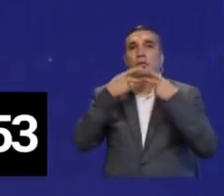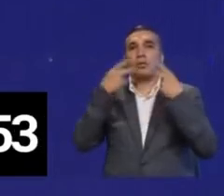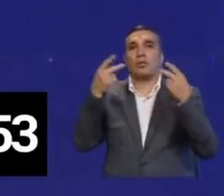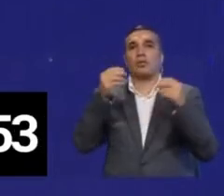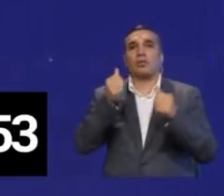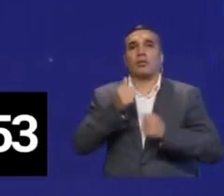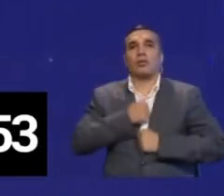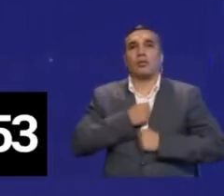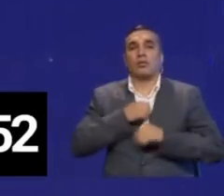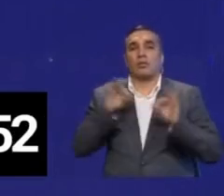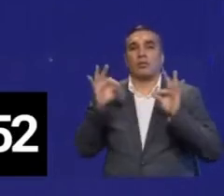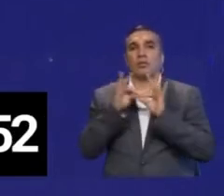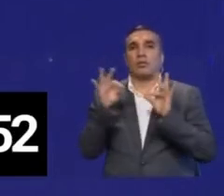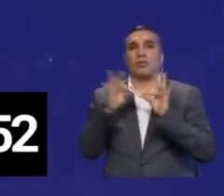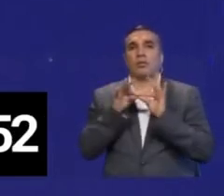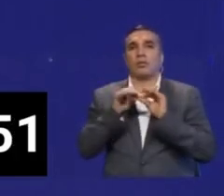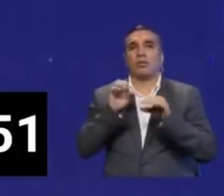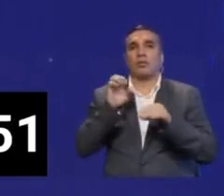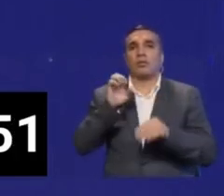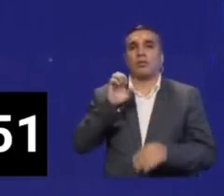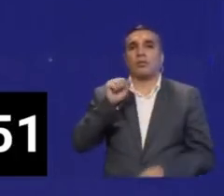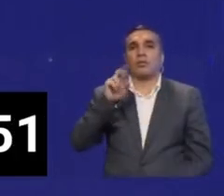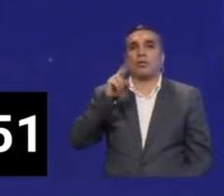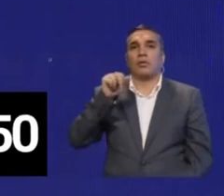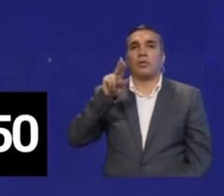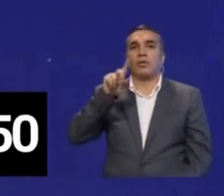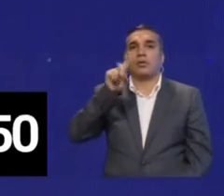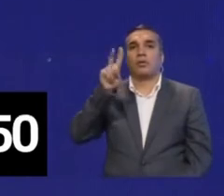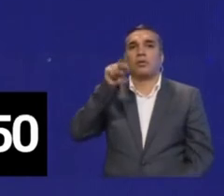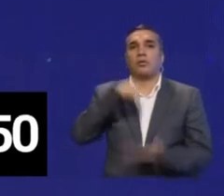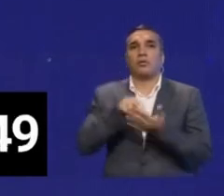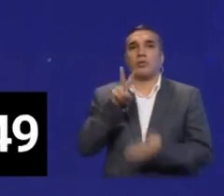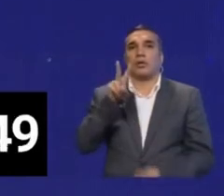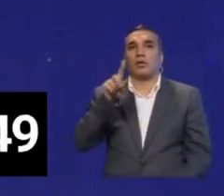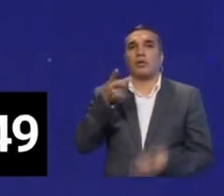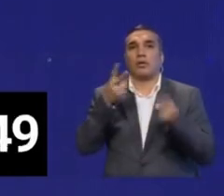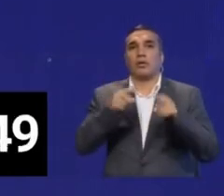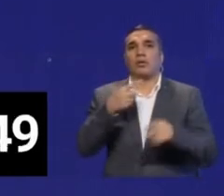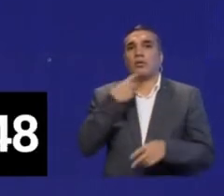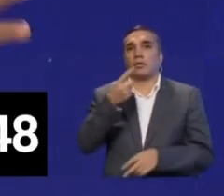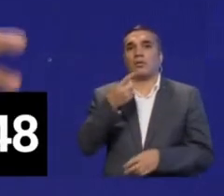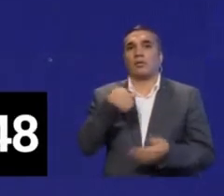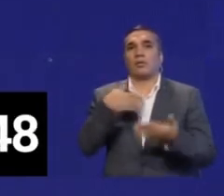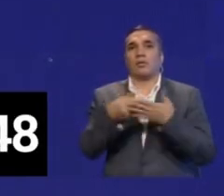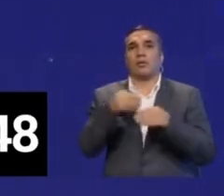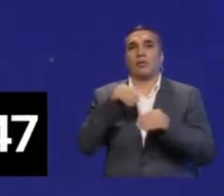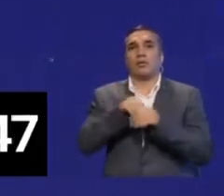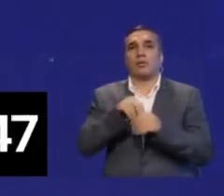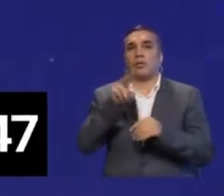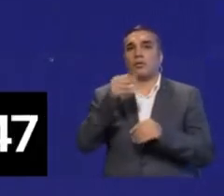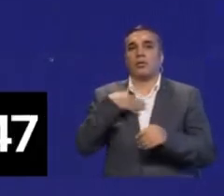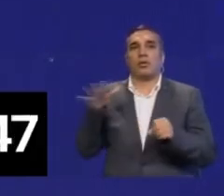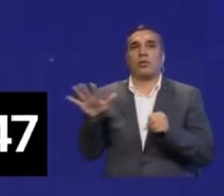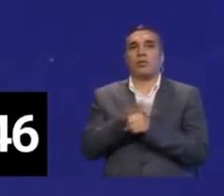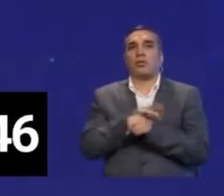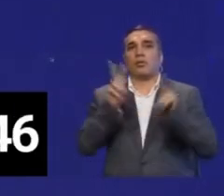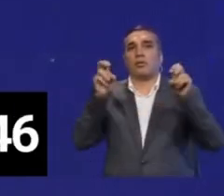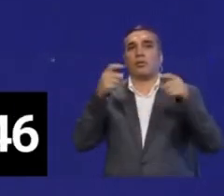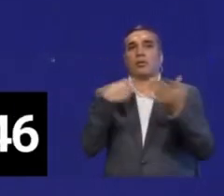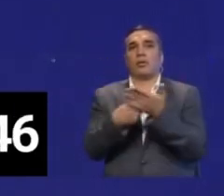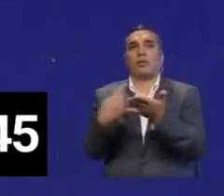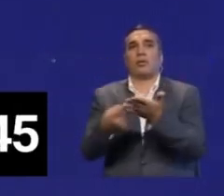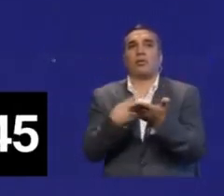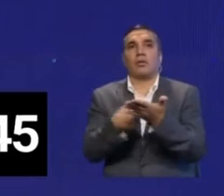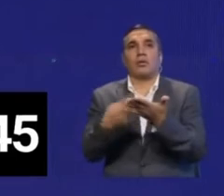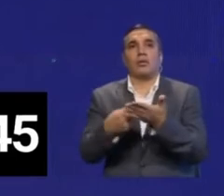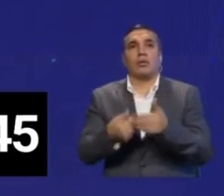nuestra página de Facebook, Ecuarauz 2021. También comentar que el panel no está completo en términos del debate.